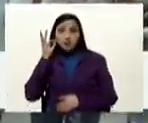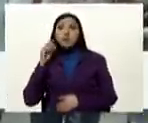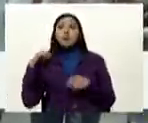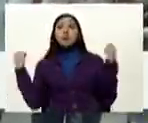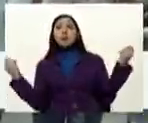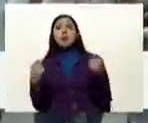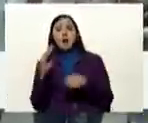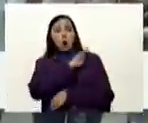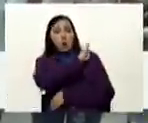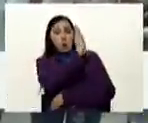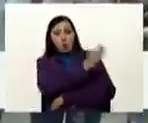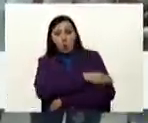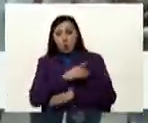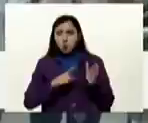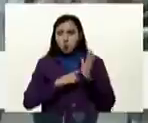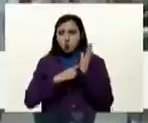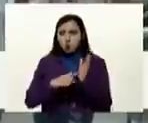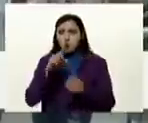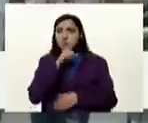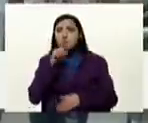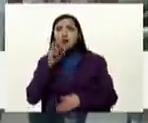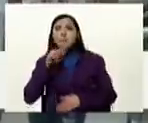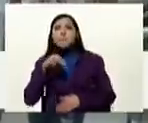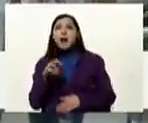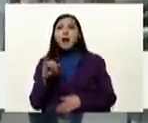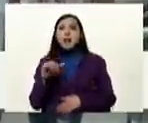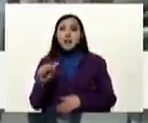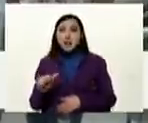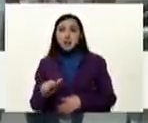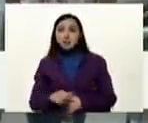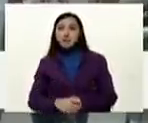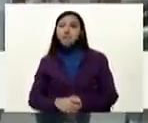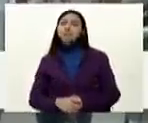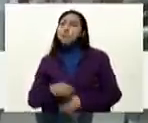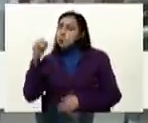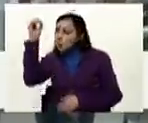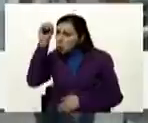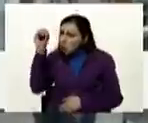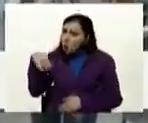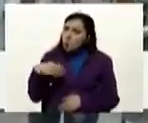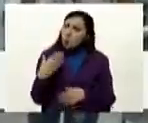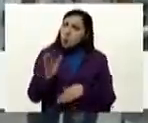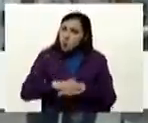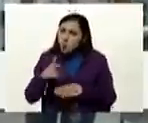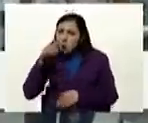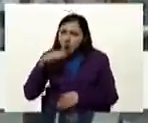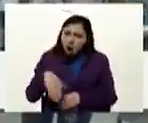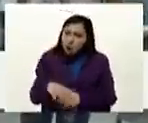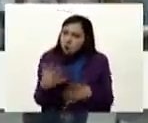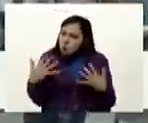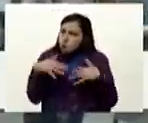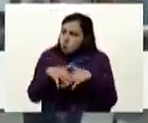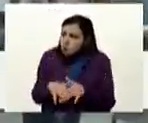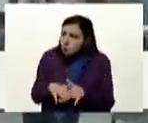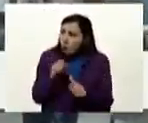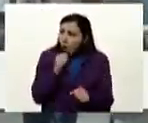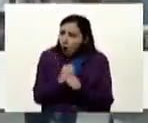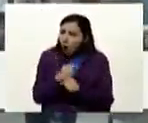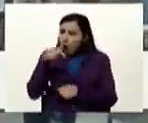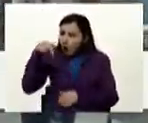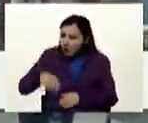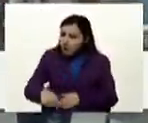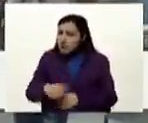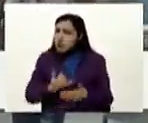Ángeles. Yo quisiera que María de Los Ángeles también diera su opinión, porque el Poder Popular está integrado en todos